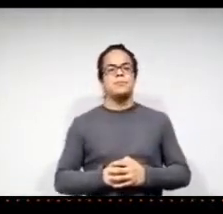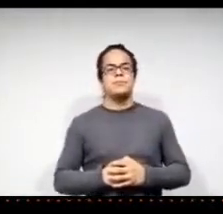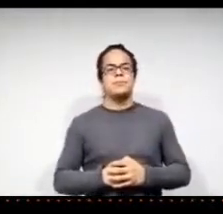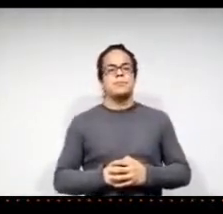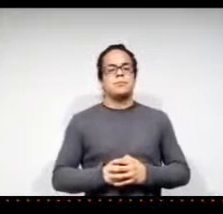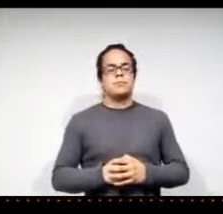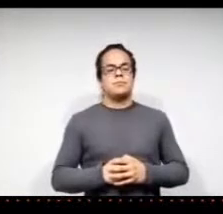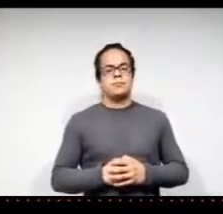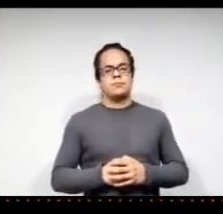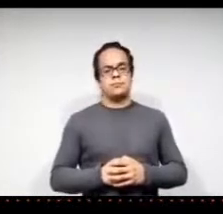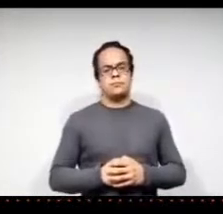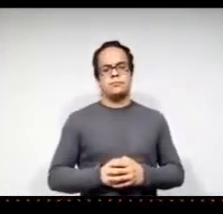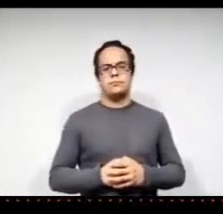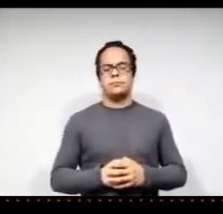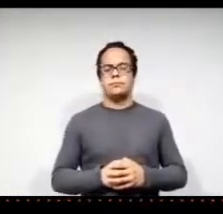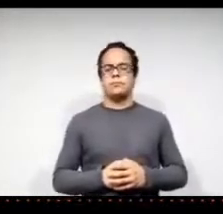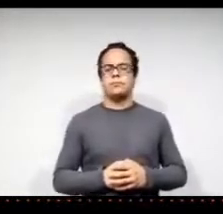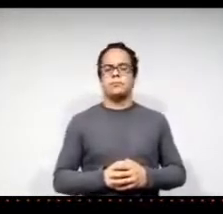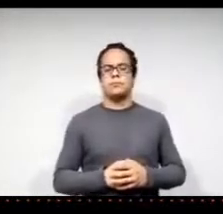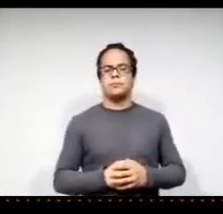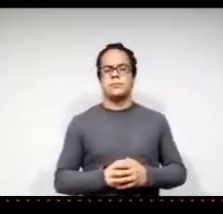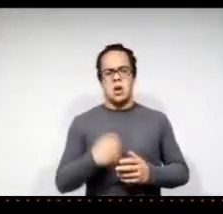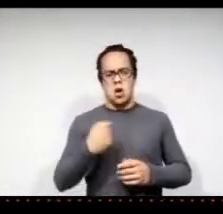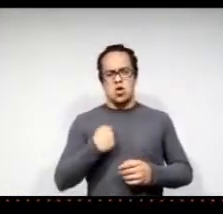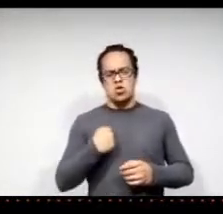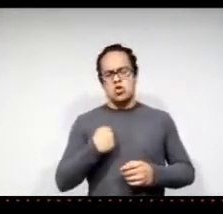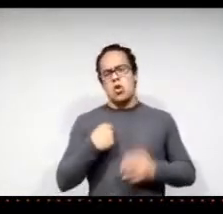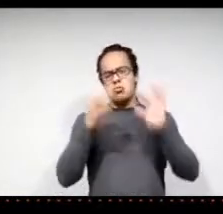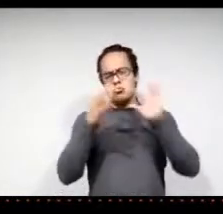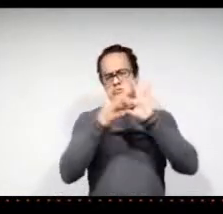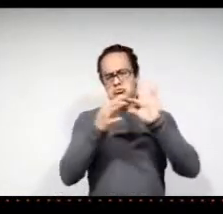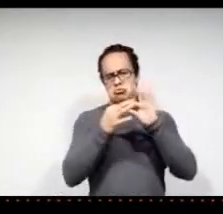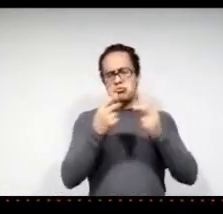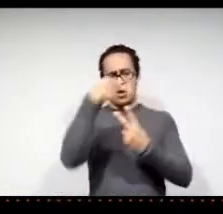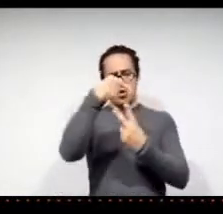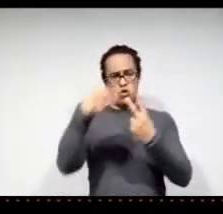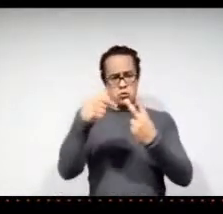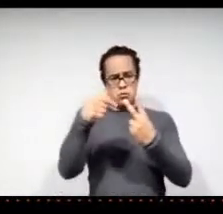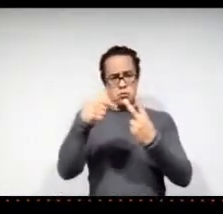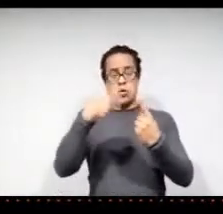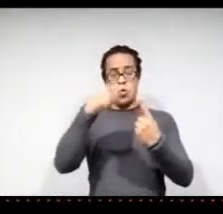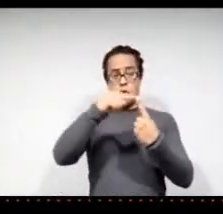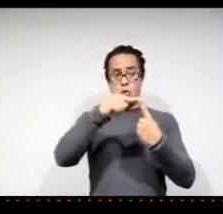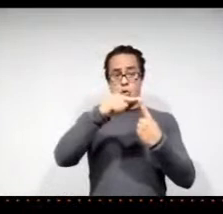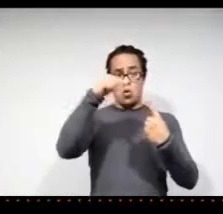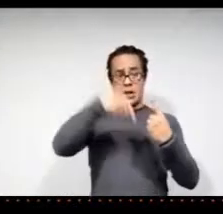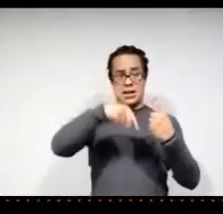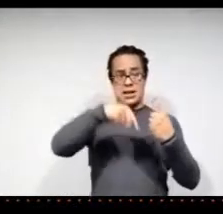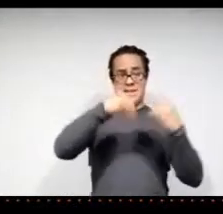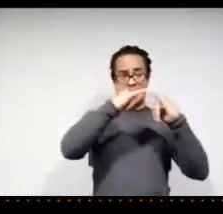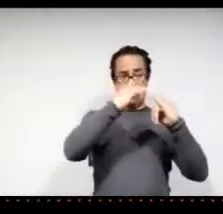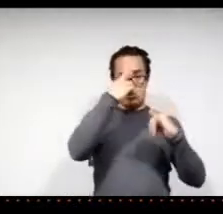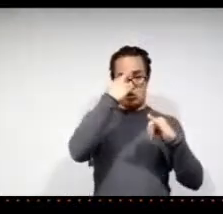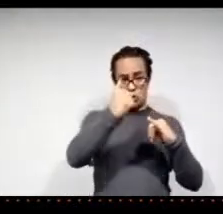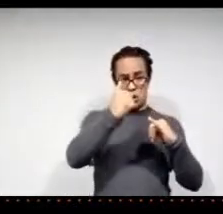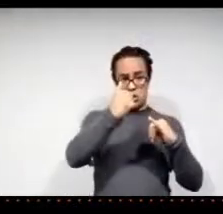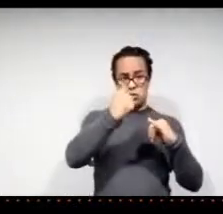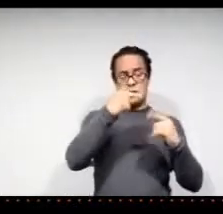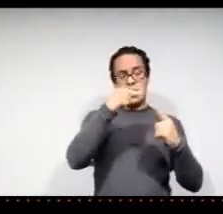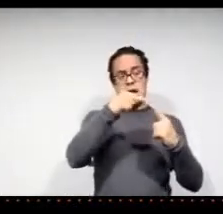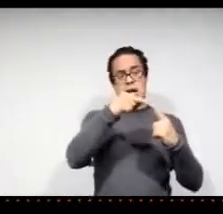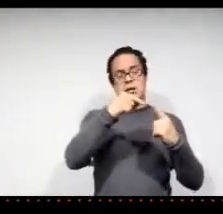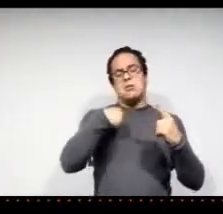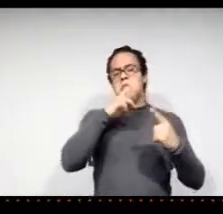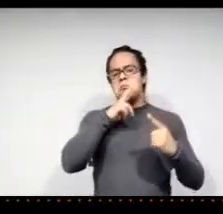Voy a dar dos planos. Uno, desde la lógica institucional, que la respuesta sería